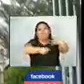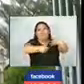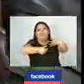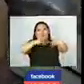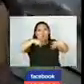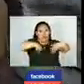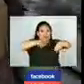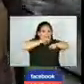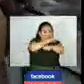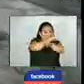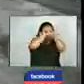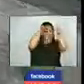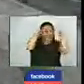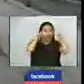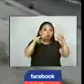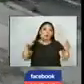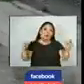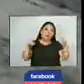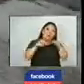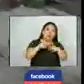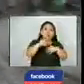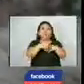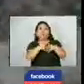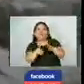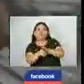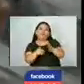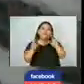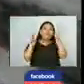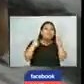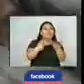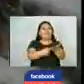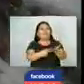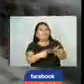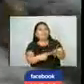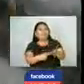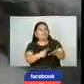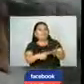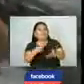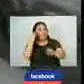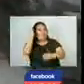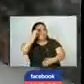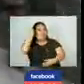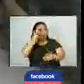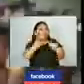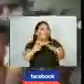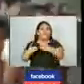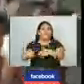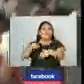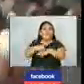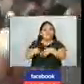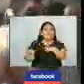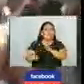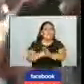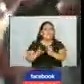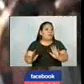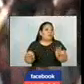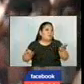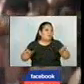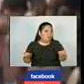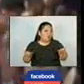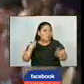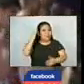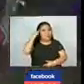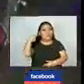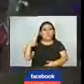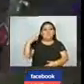desde tempranas horas de la mañana durante la plenaria de la Asamblea Legislativa también hubieron reacciones de algunos diputados. Escuchemos precisamente